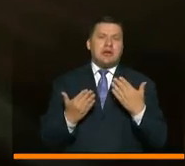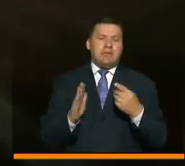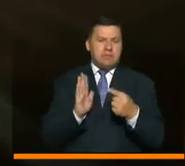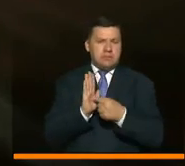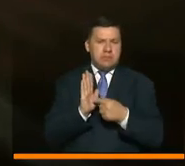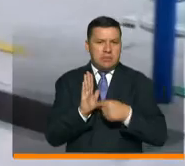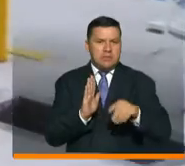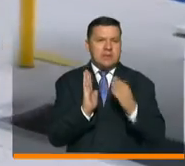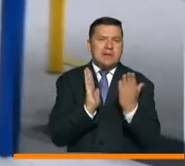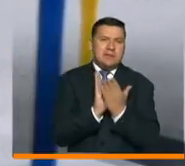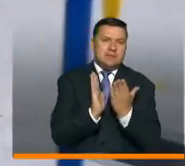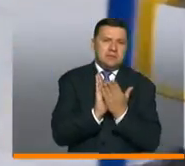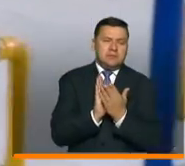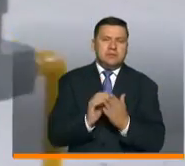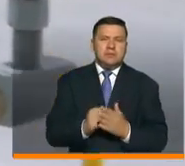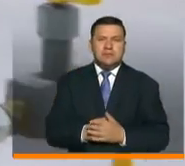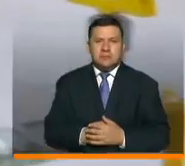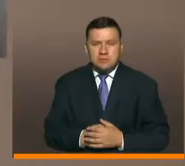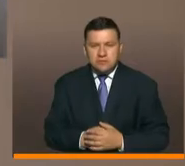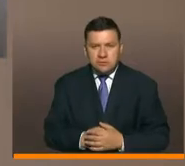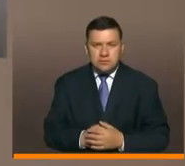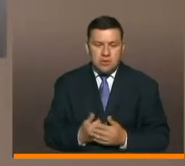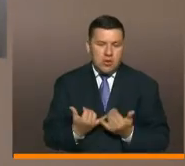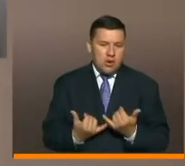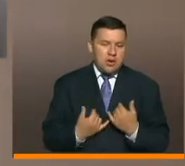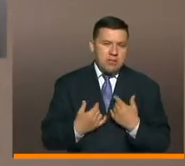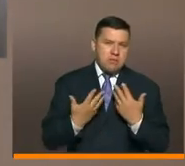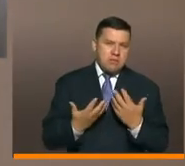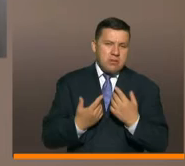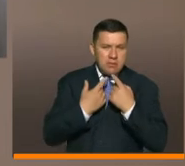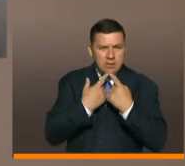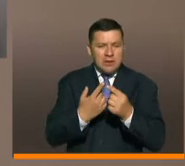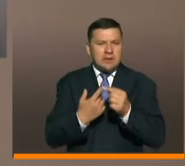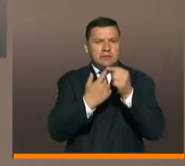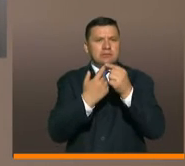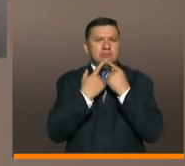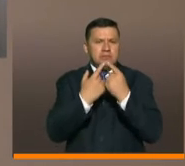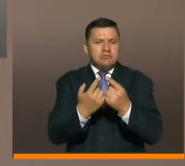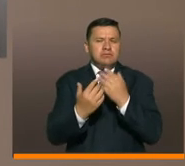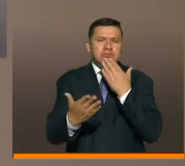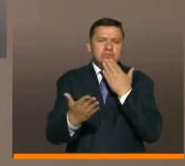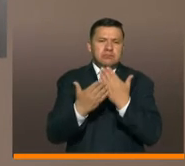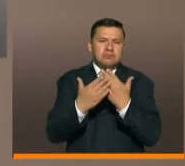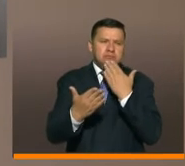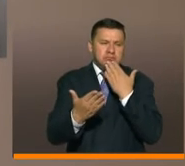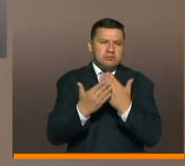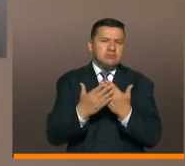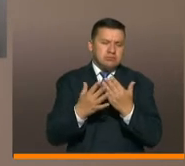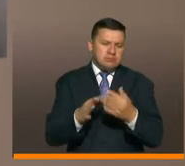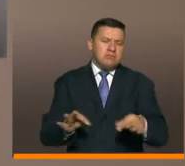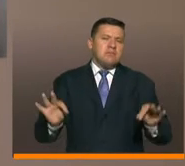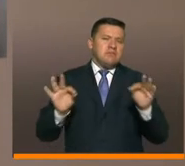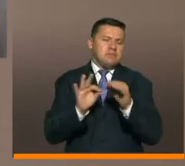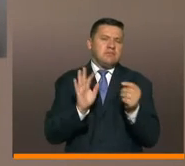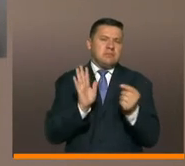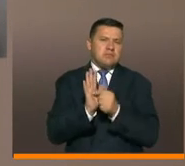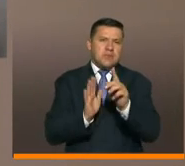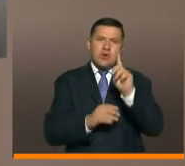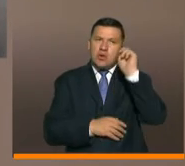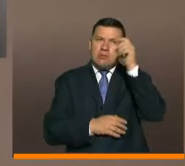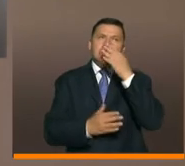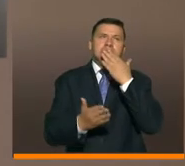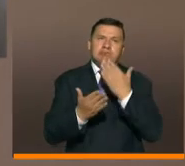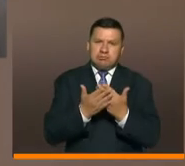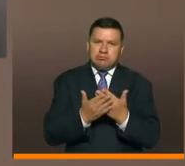permanecer en la educación superior. Hoy quiero de manera especial dar un agradecimiento importante al